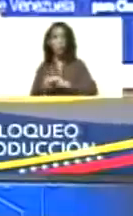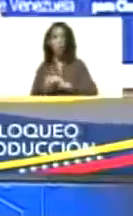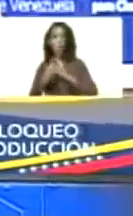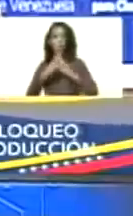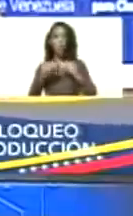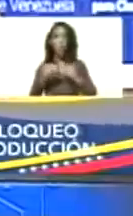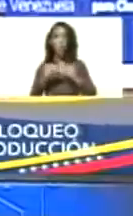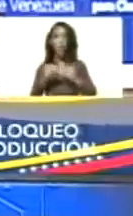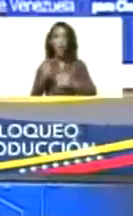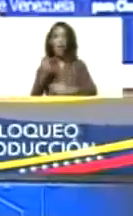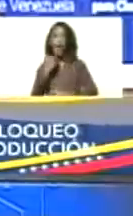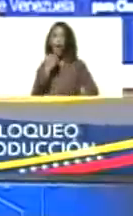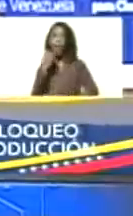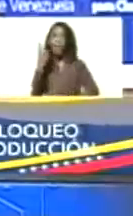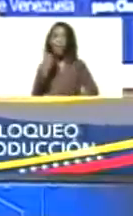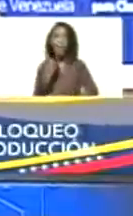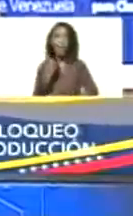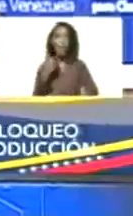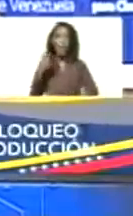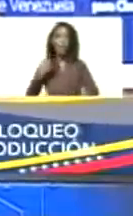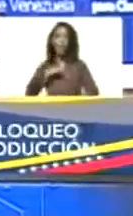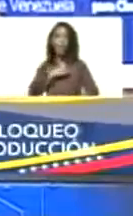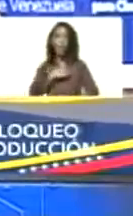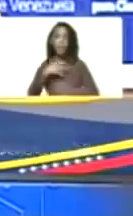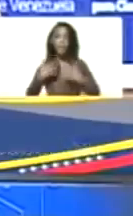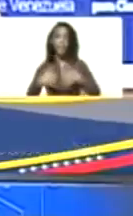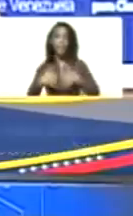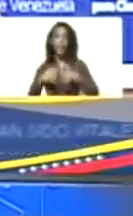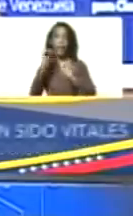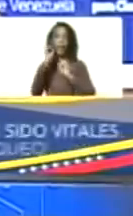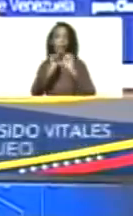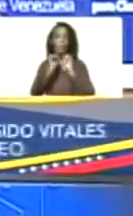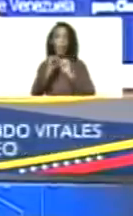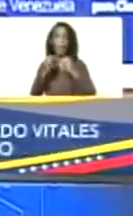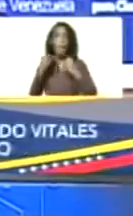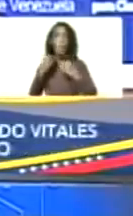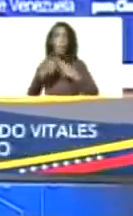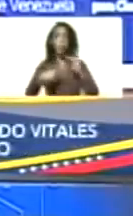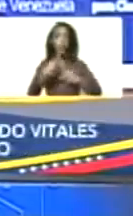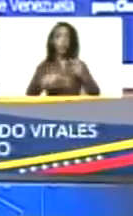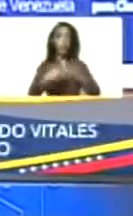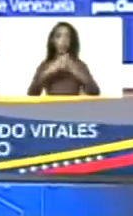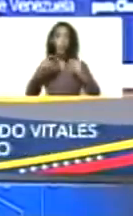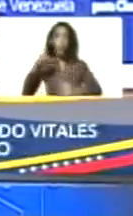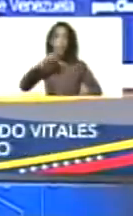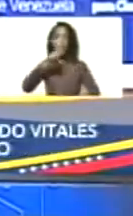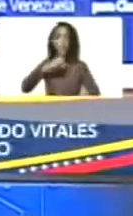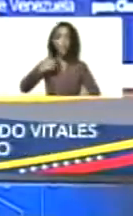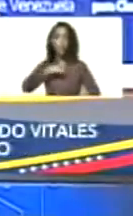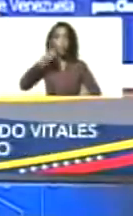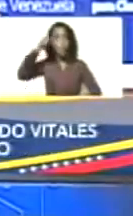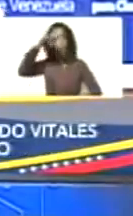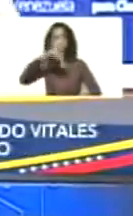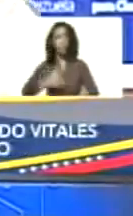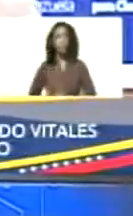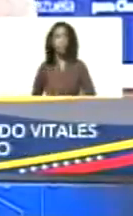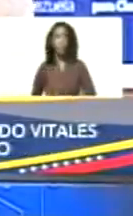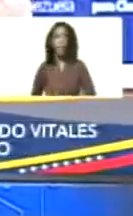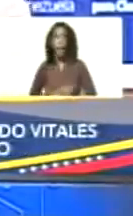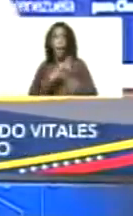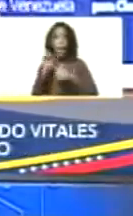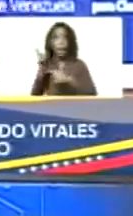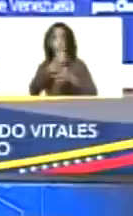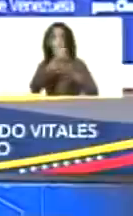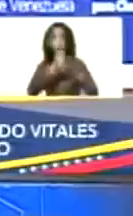las partes que necesita nuestro aparato industrial para producir todo lo que necesita nuestro pueblo. Esa es una